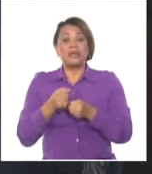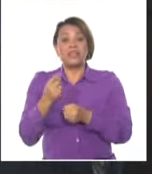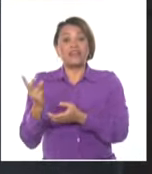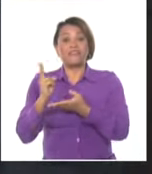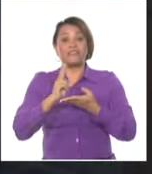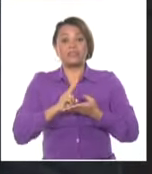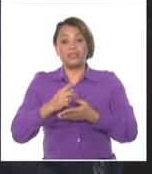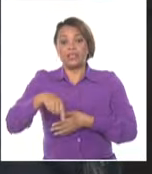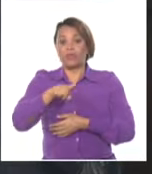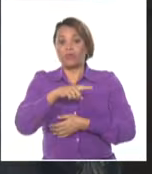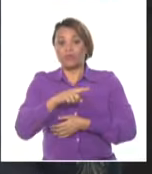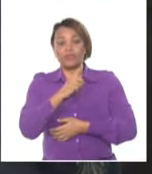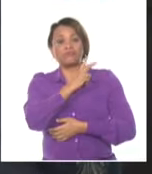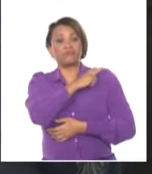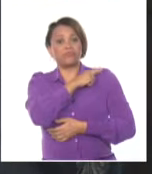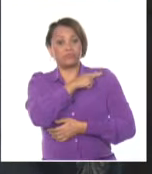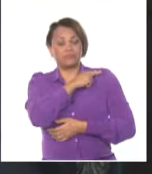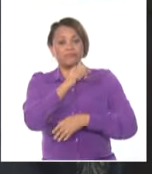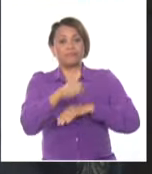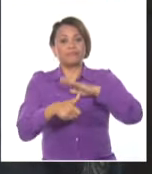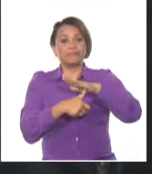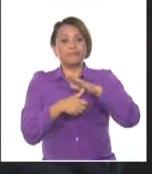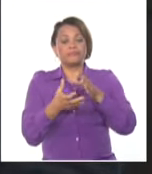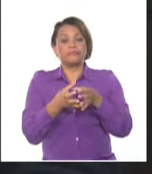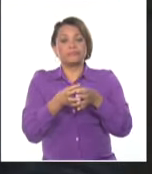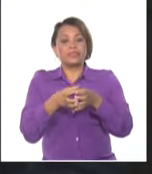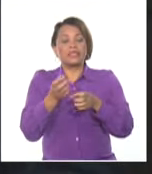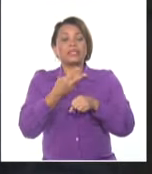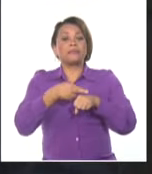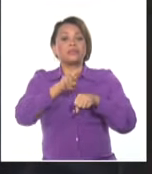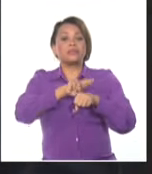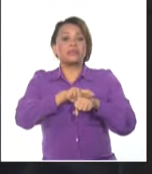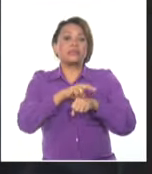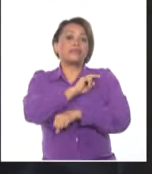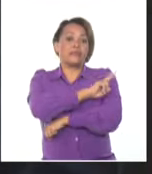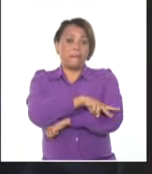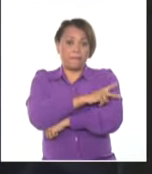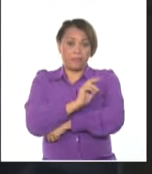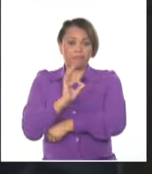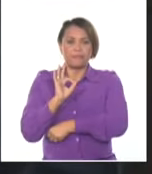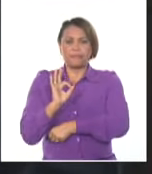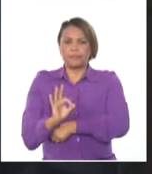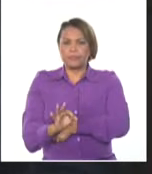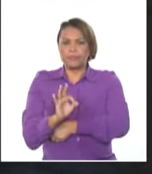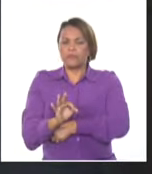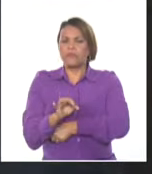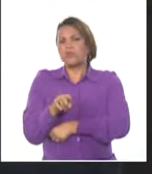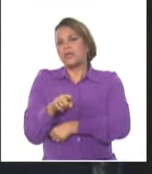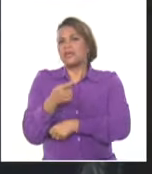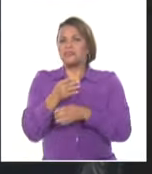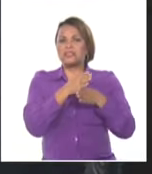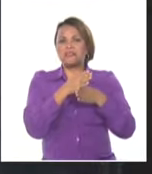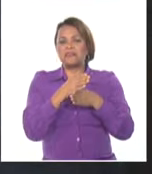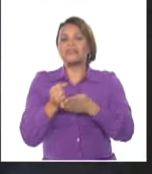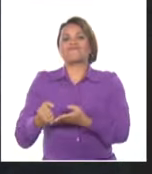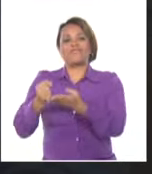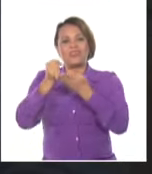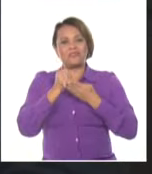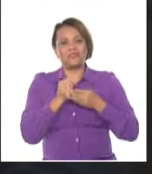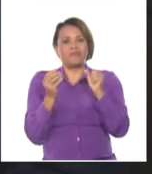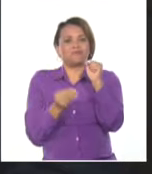como parlamentario, como una representante del hermano país, va a ayudar a seguir